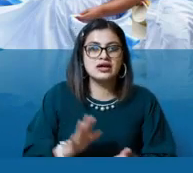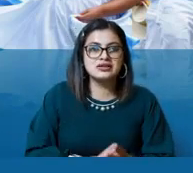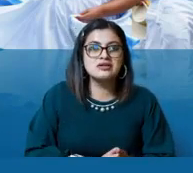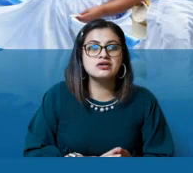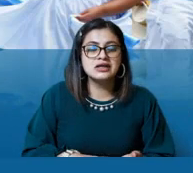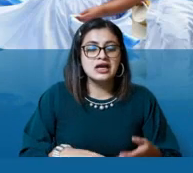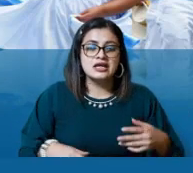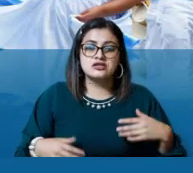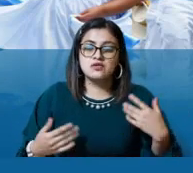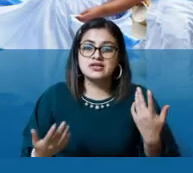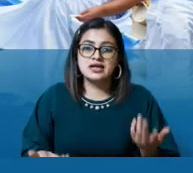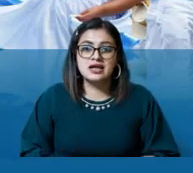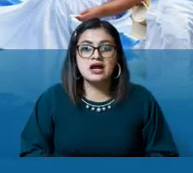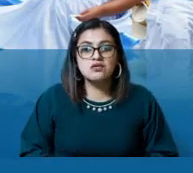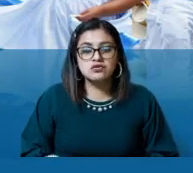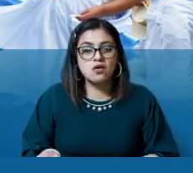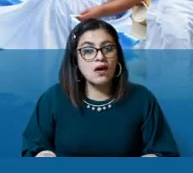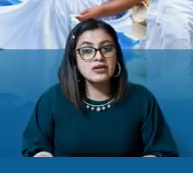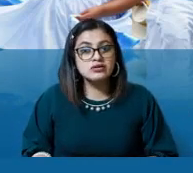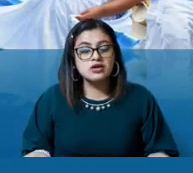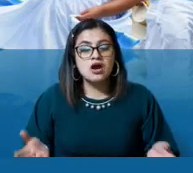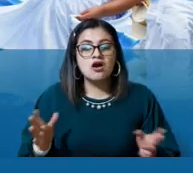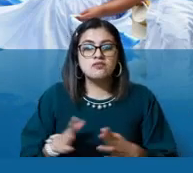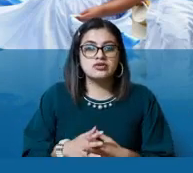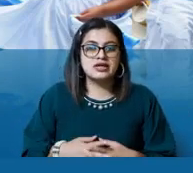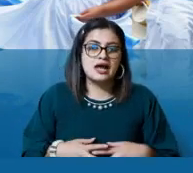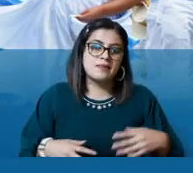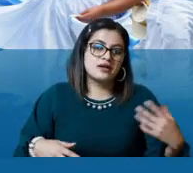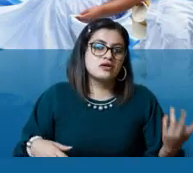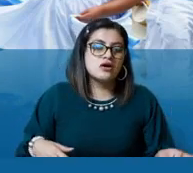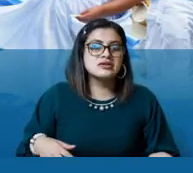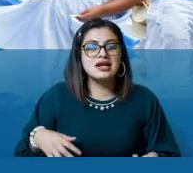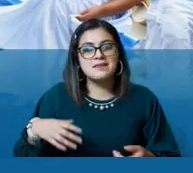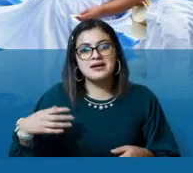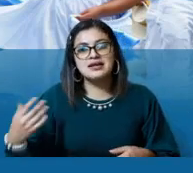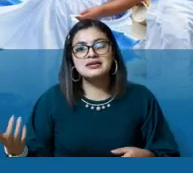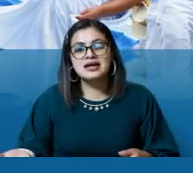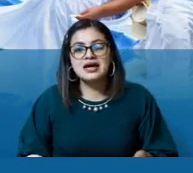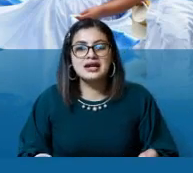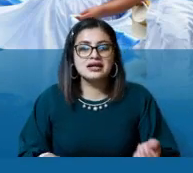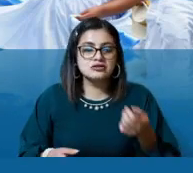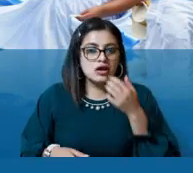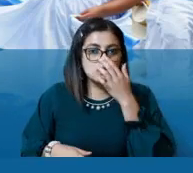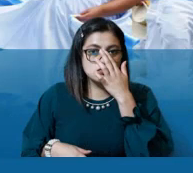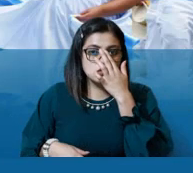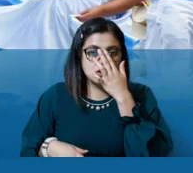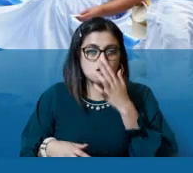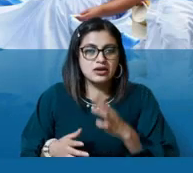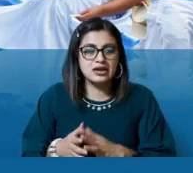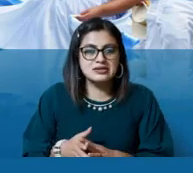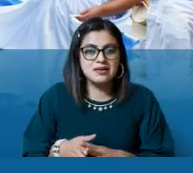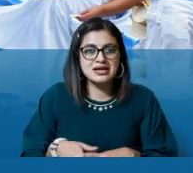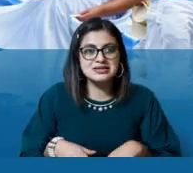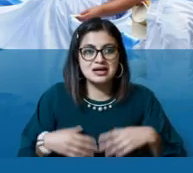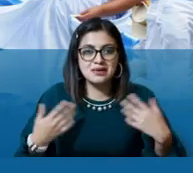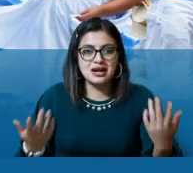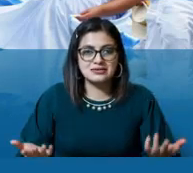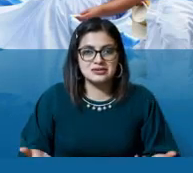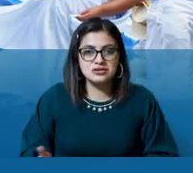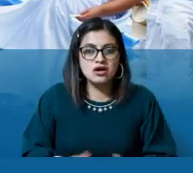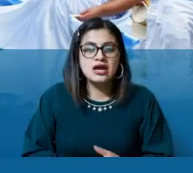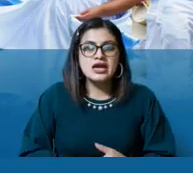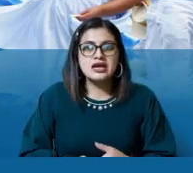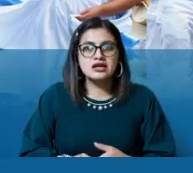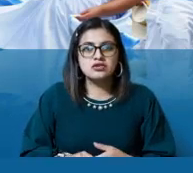centros educativos y sobresalen algunos cuadros, como ser las pabellones, las bandas de guerra, que son algunos de los que más llaman